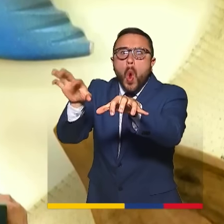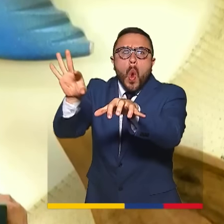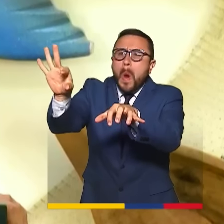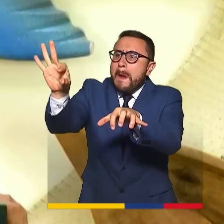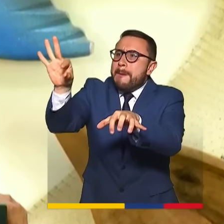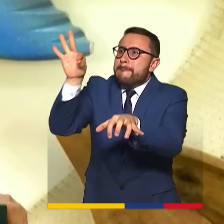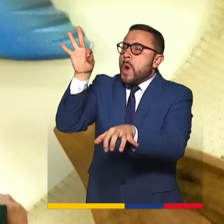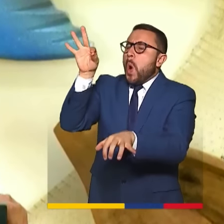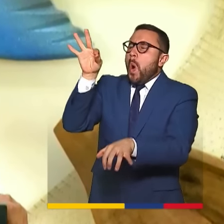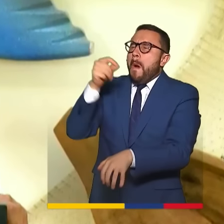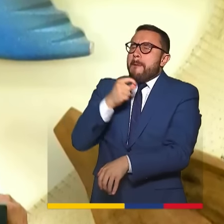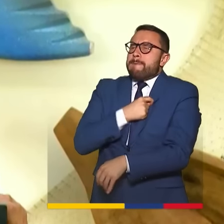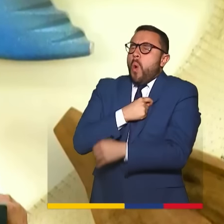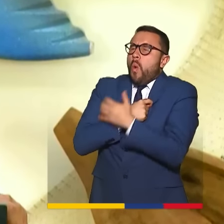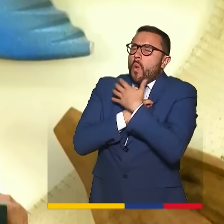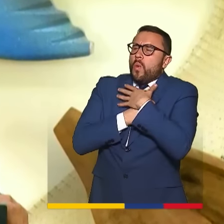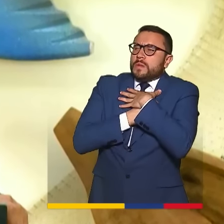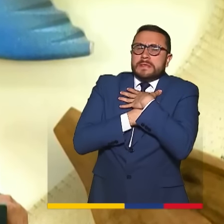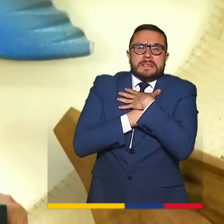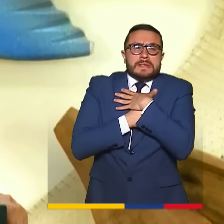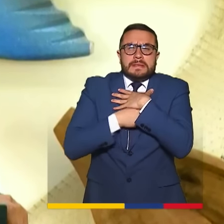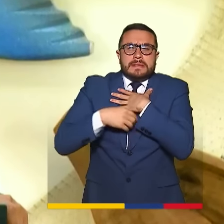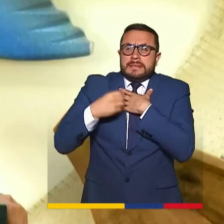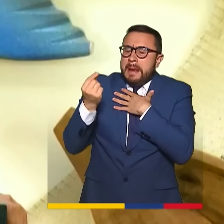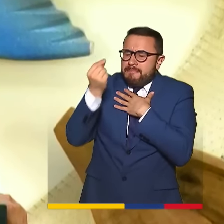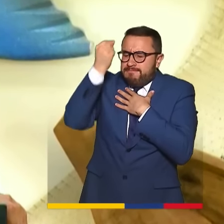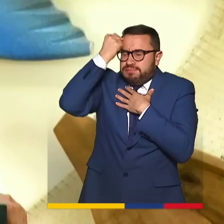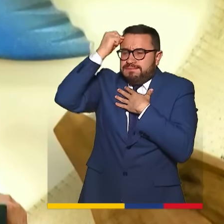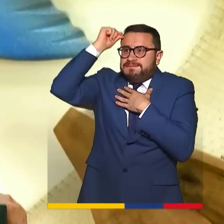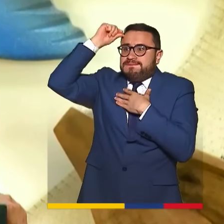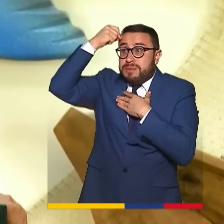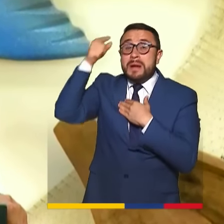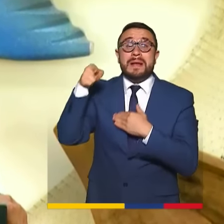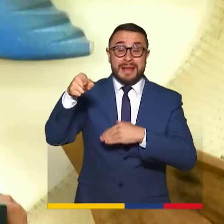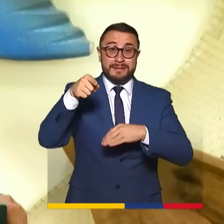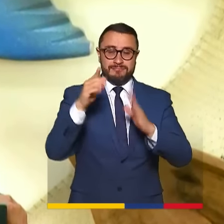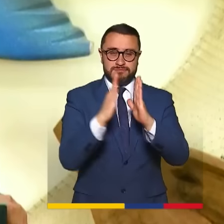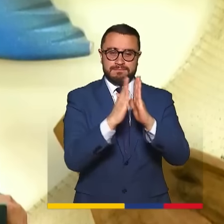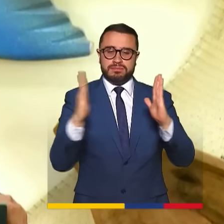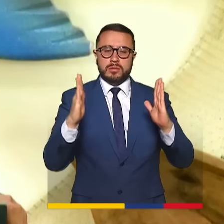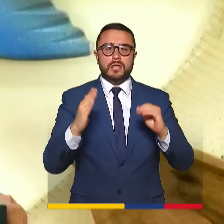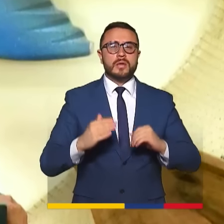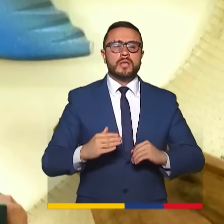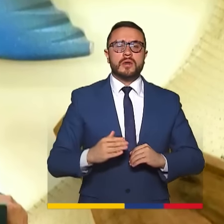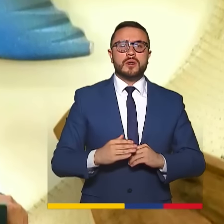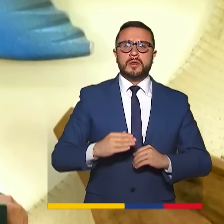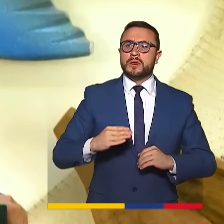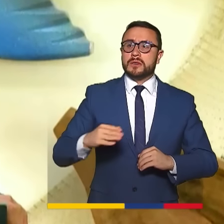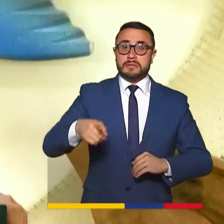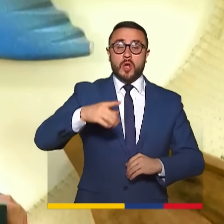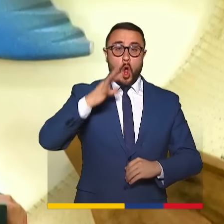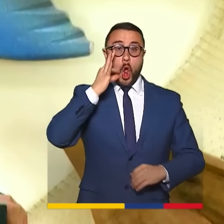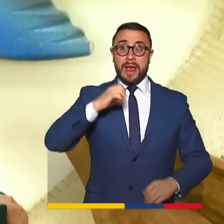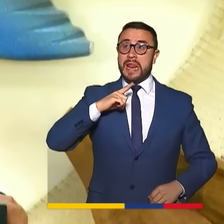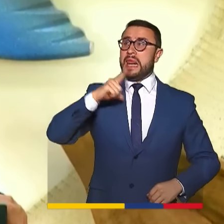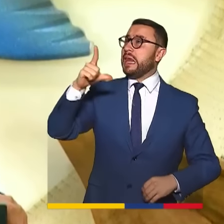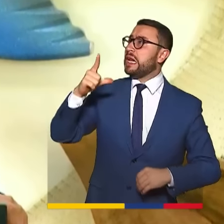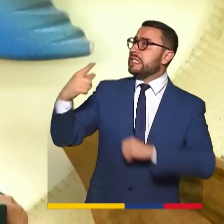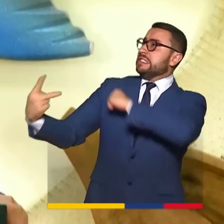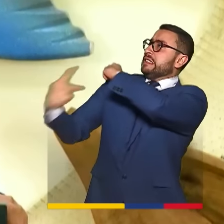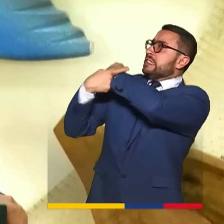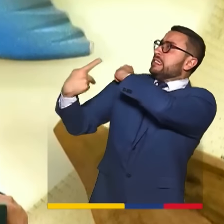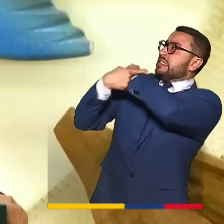Hay un momento en que el líder de los trabajadores de la hacienda, ya perseguido, ya sintiendo los